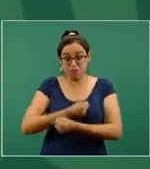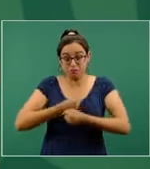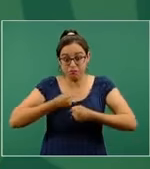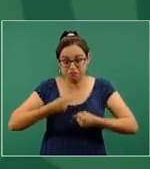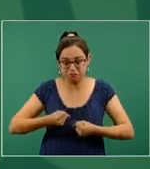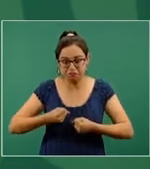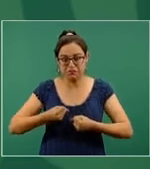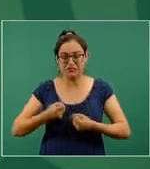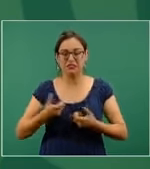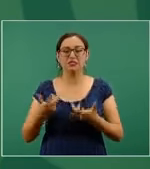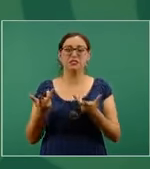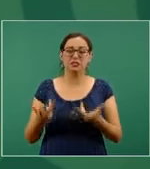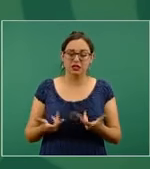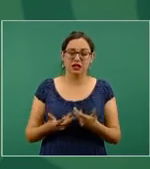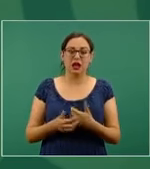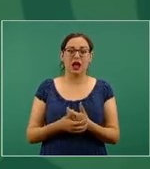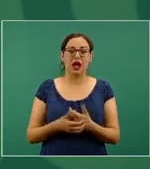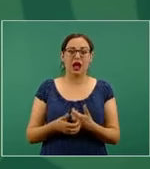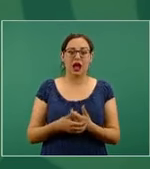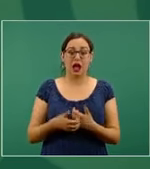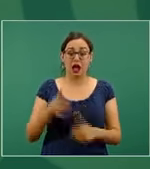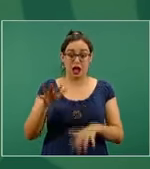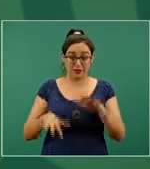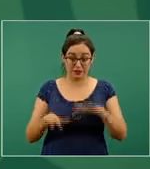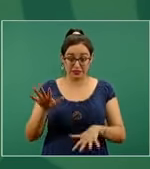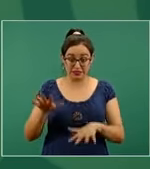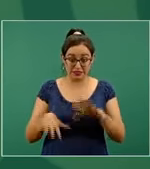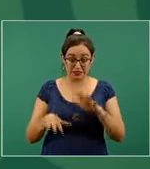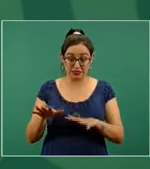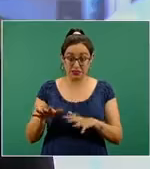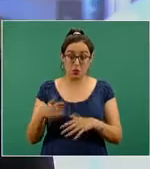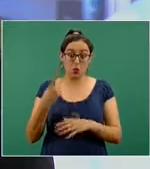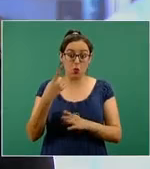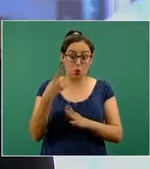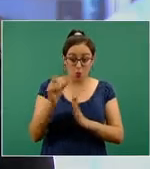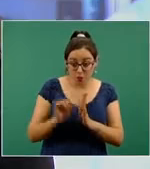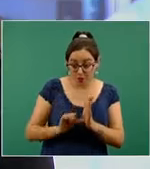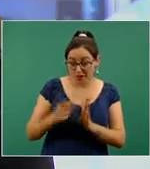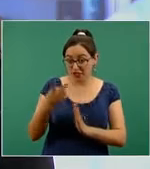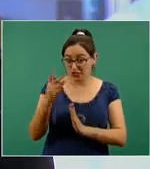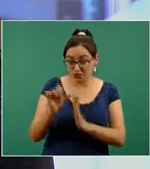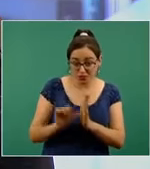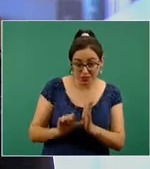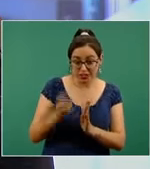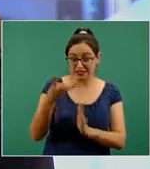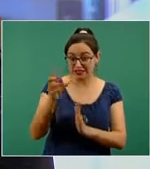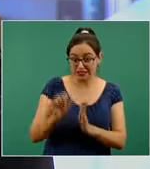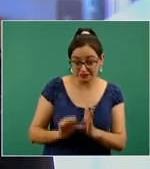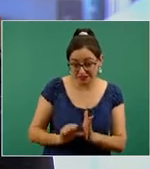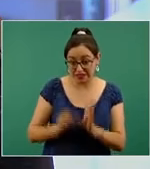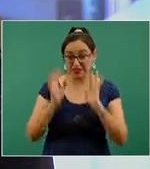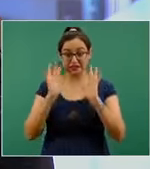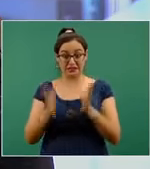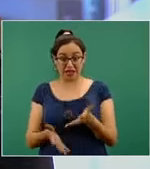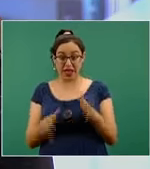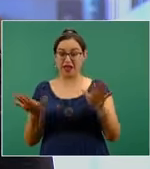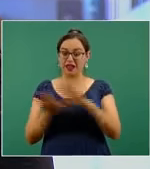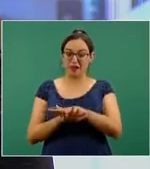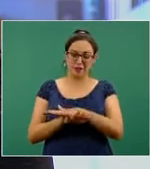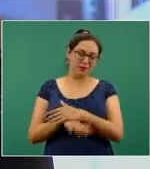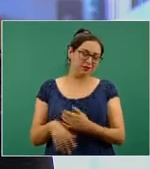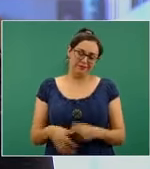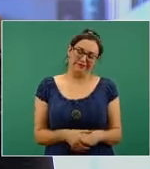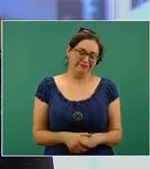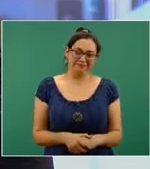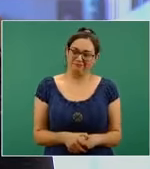no necesariamente podemos ver el impacto en meses, ¿no? Se requieren de cambios precisamente en tema de hábitos, en